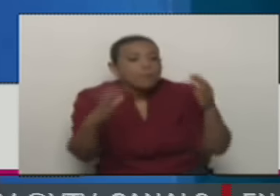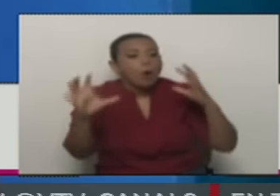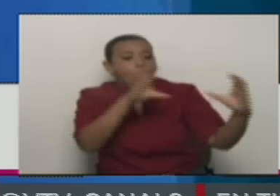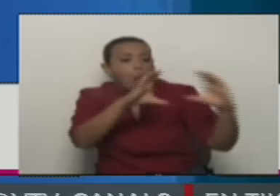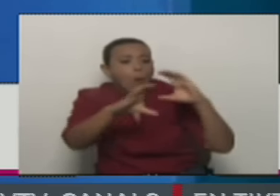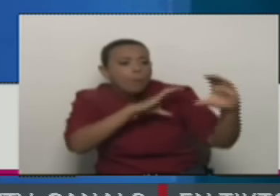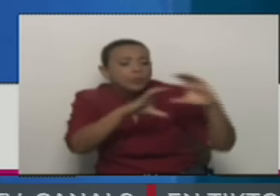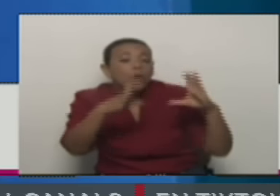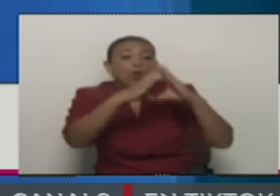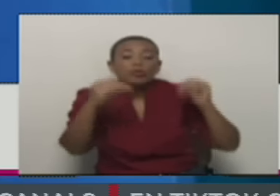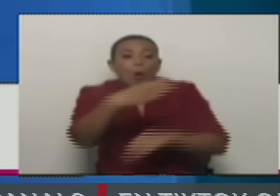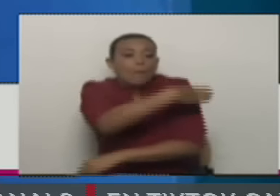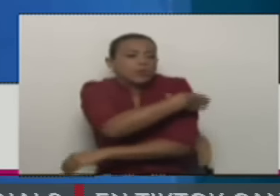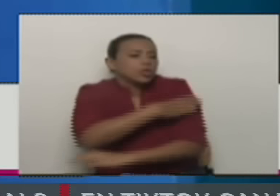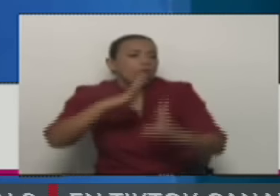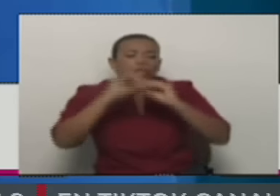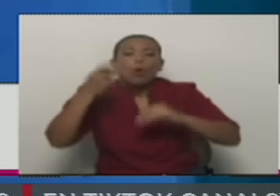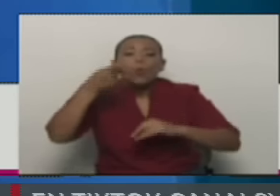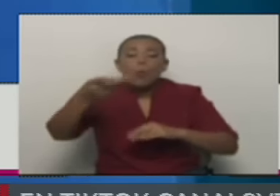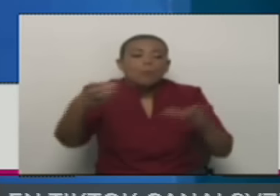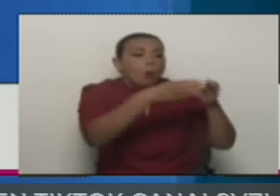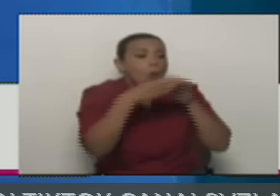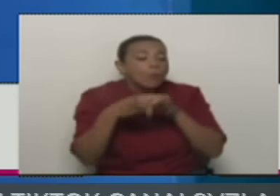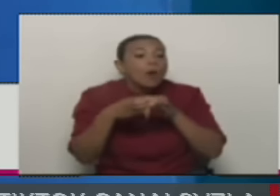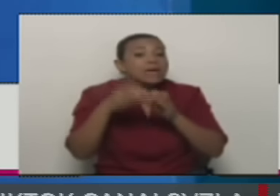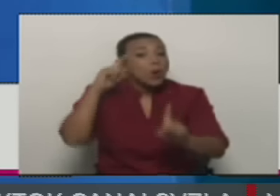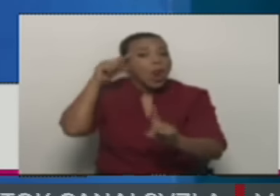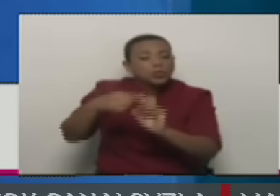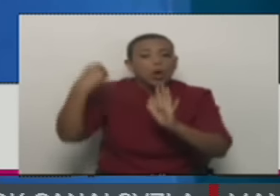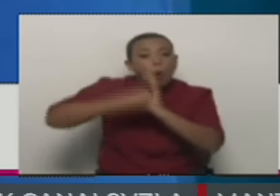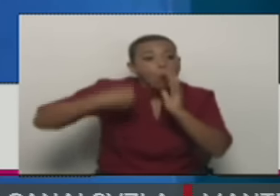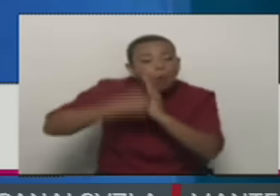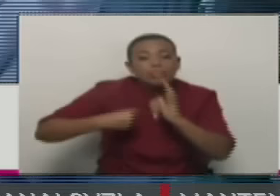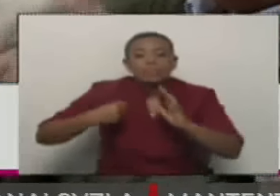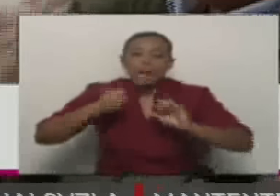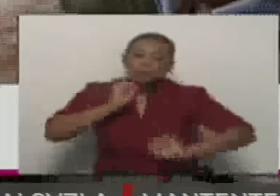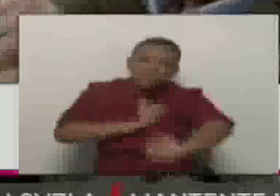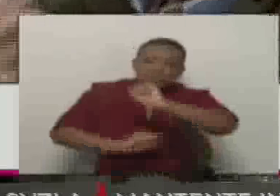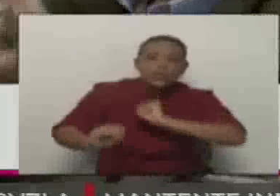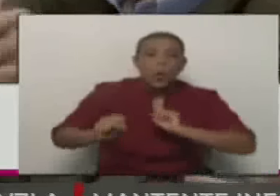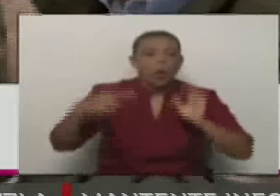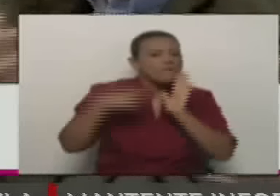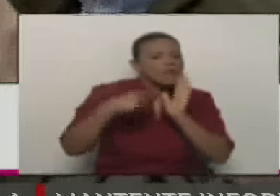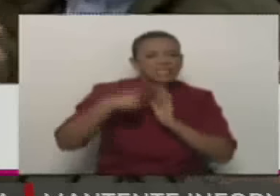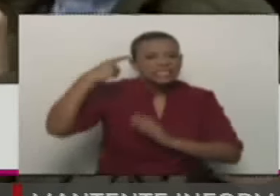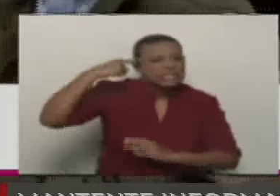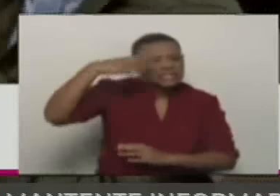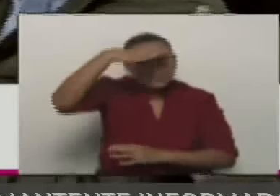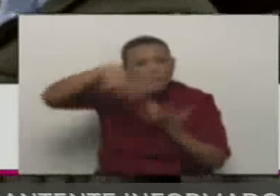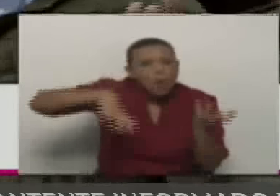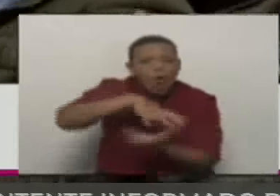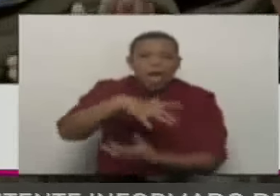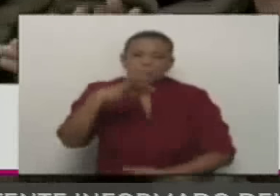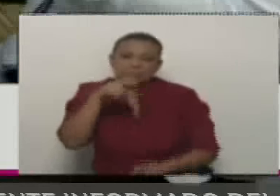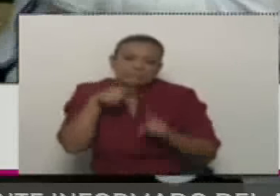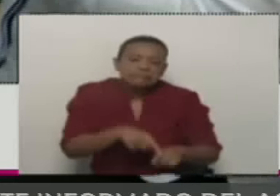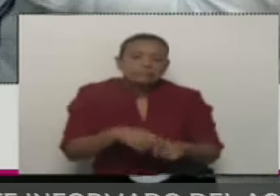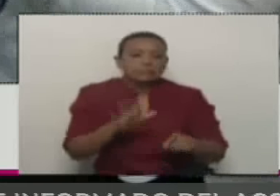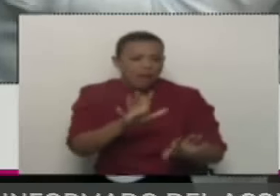las oposiciones y a la lucha contra el fascismo, a que las oposiciones se desmarquen del fascismo completamente.